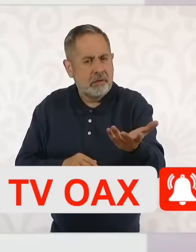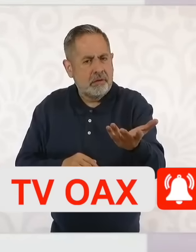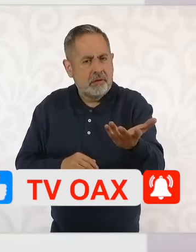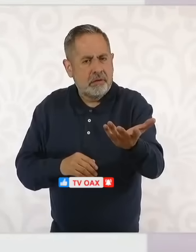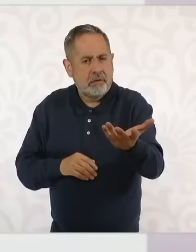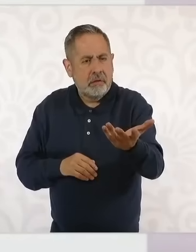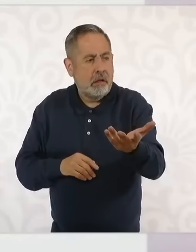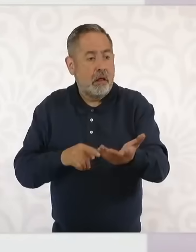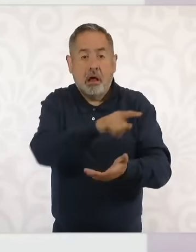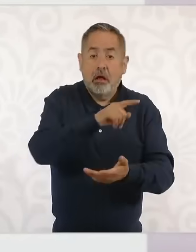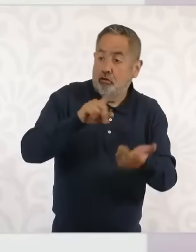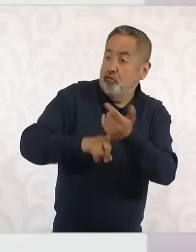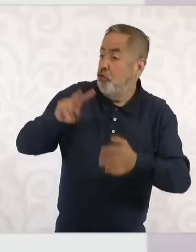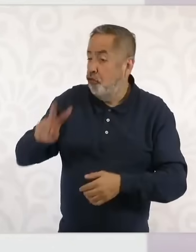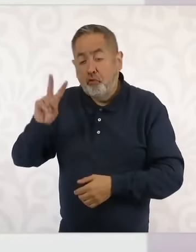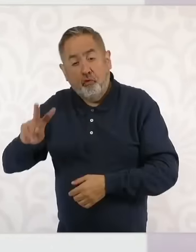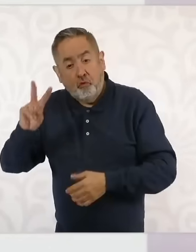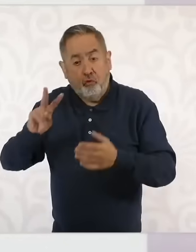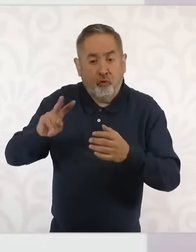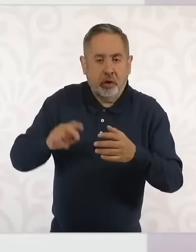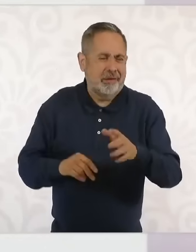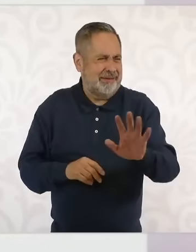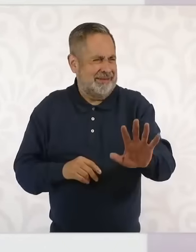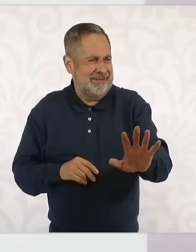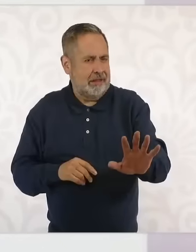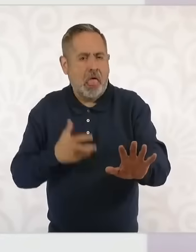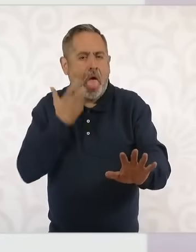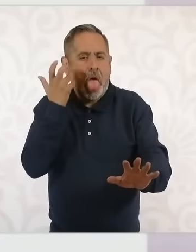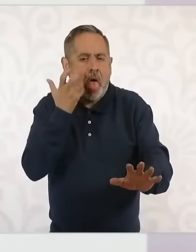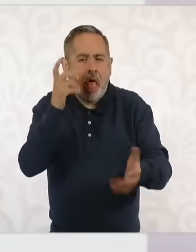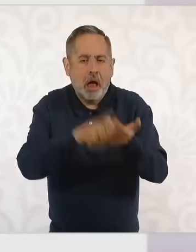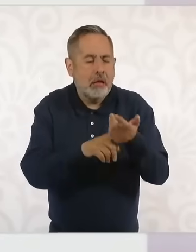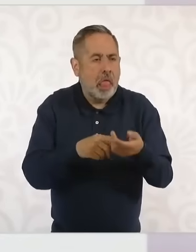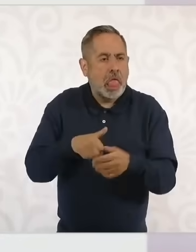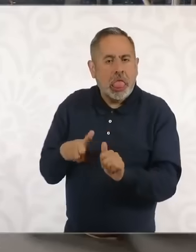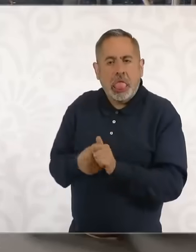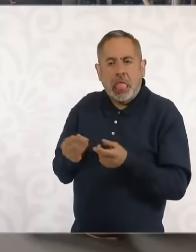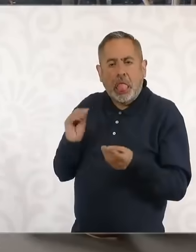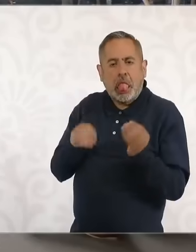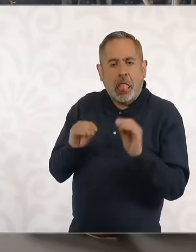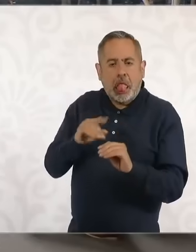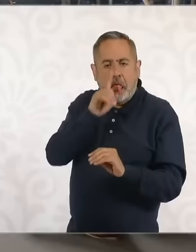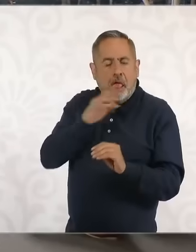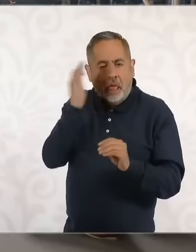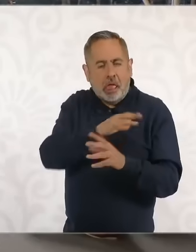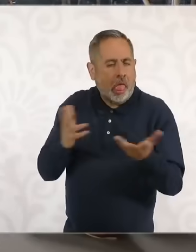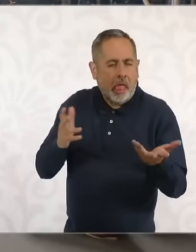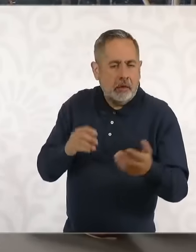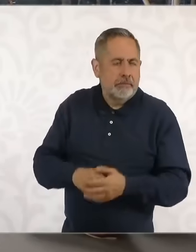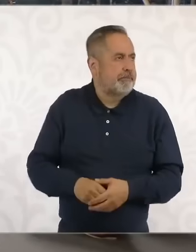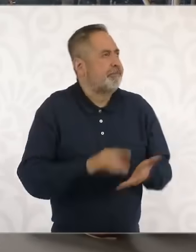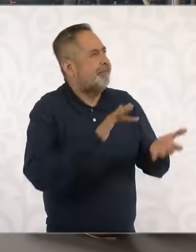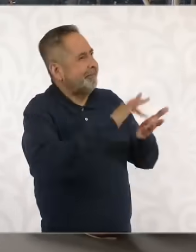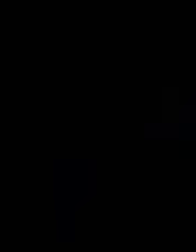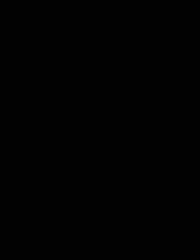una supuesta verdad cuando muchas veces está manipulada. Gracias, presidenta. Gracias.